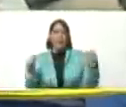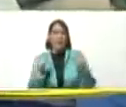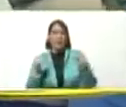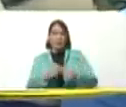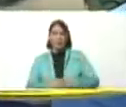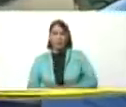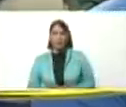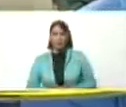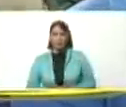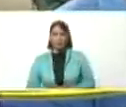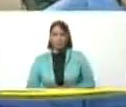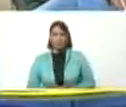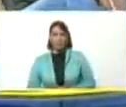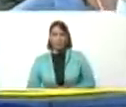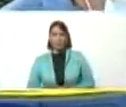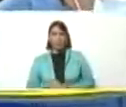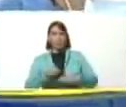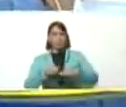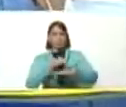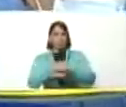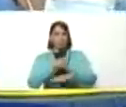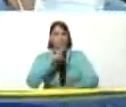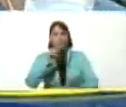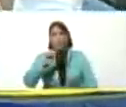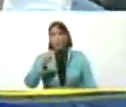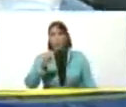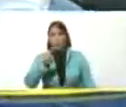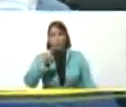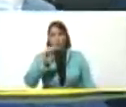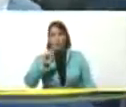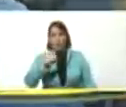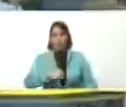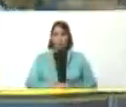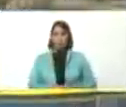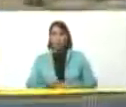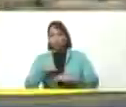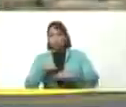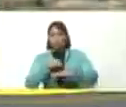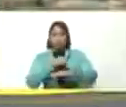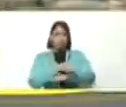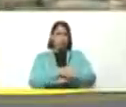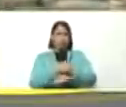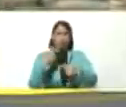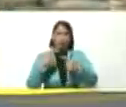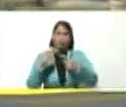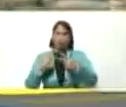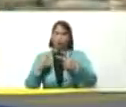ir a Los Roques, ir a Morrocoy, a Mochima.